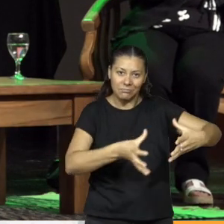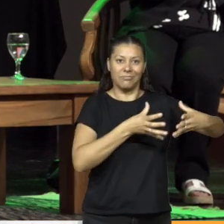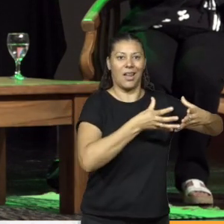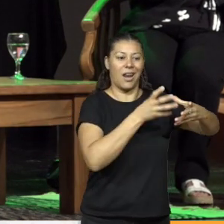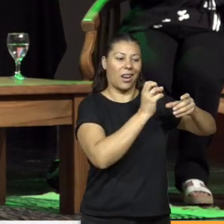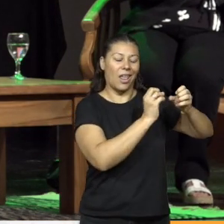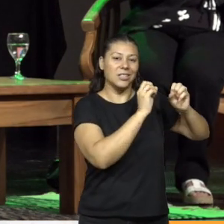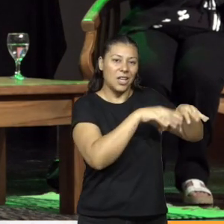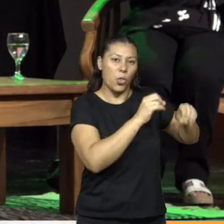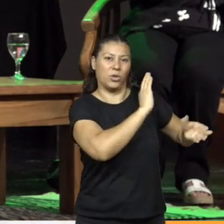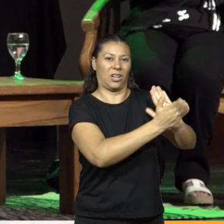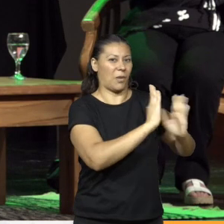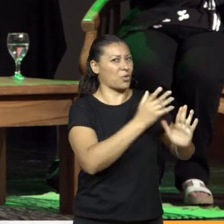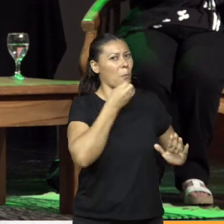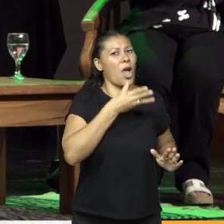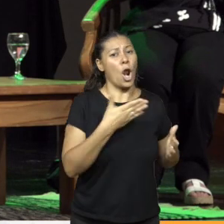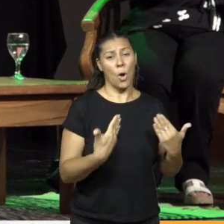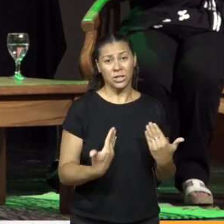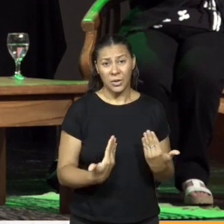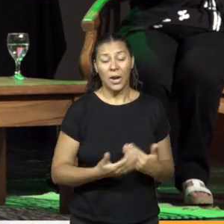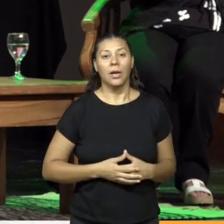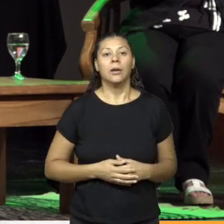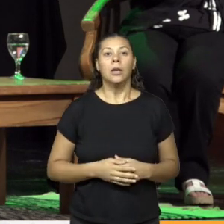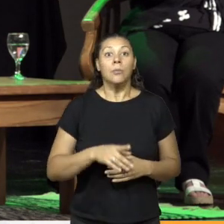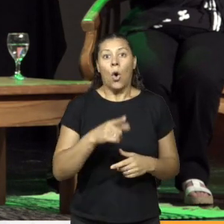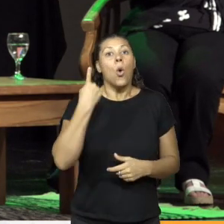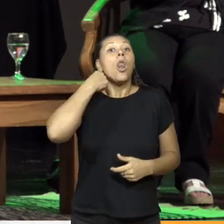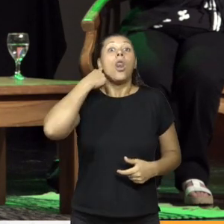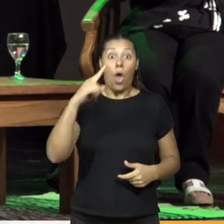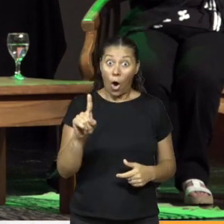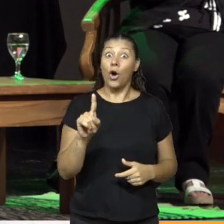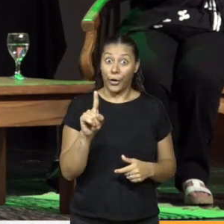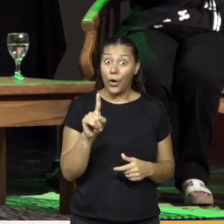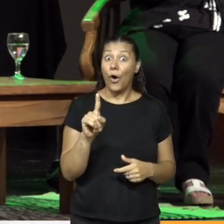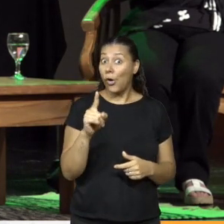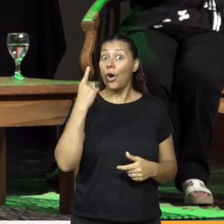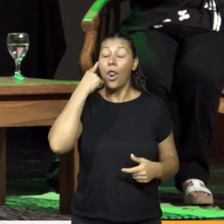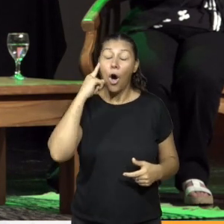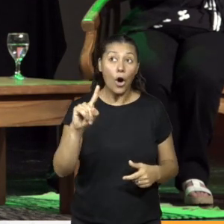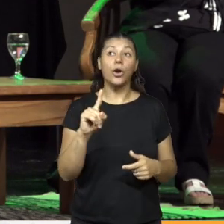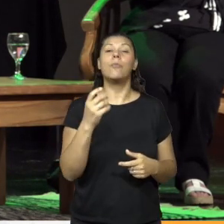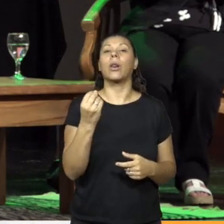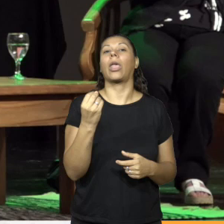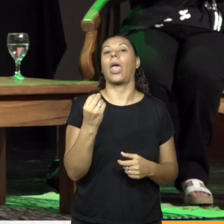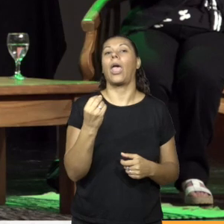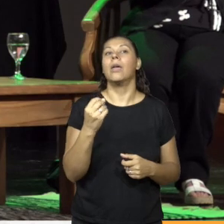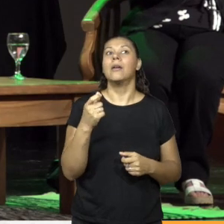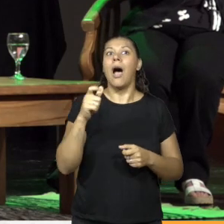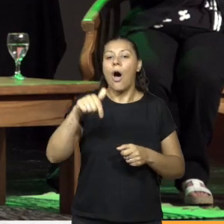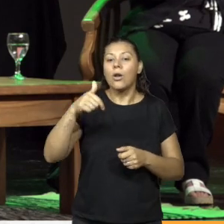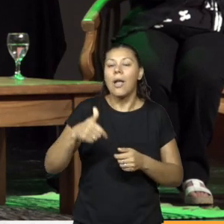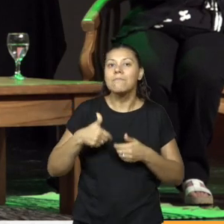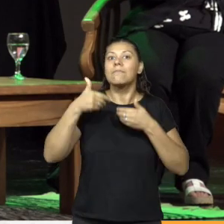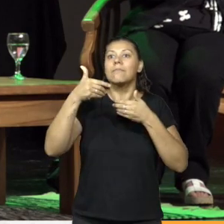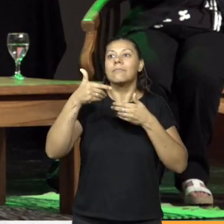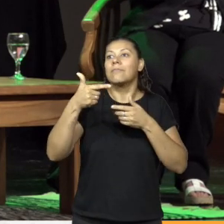logro porque se pueden, como te digo, recalar más cantidad de veces, dado que son 1000 y